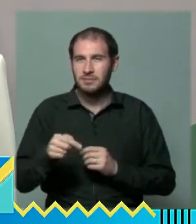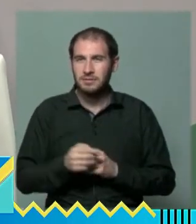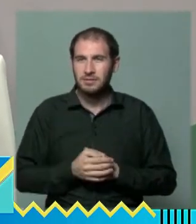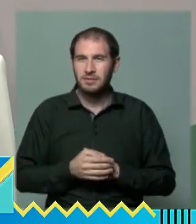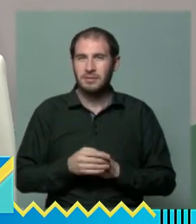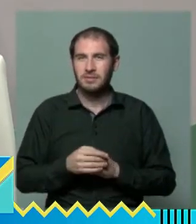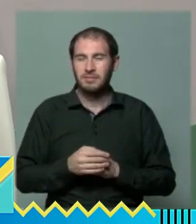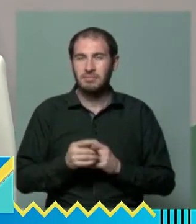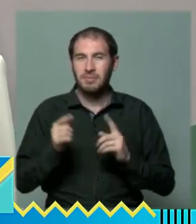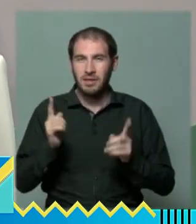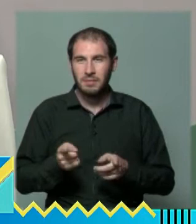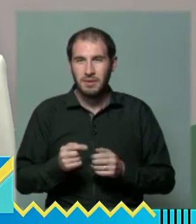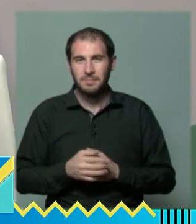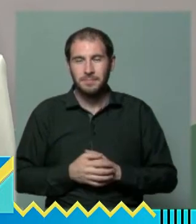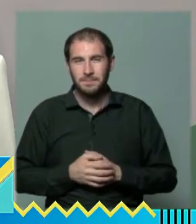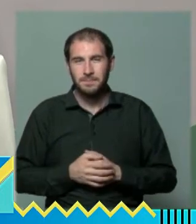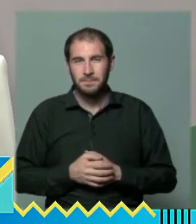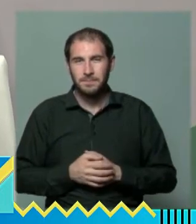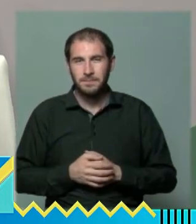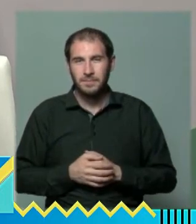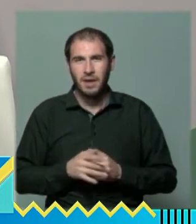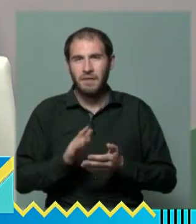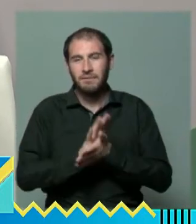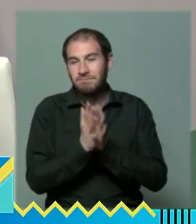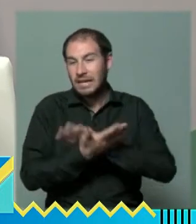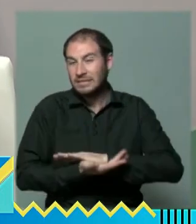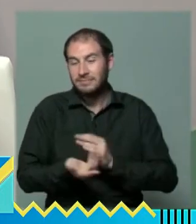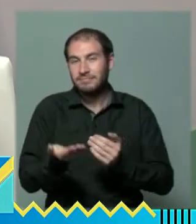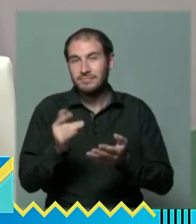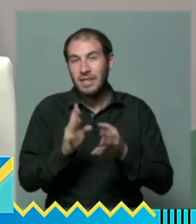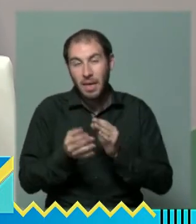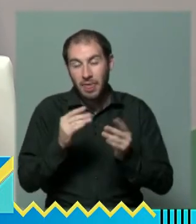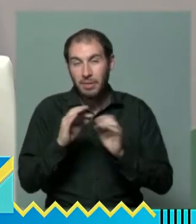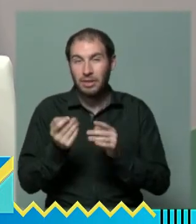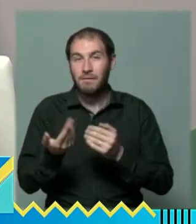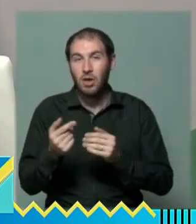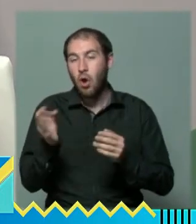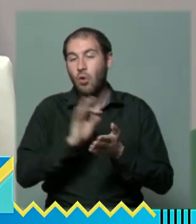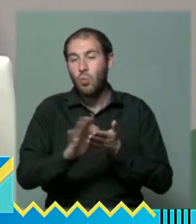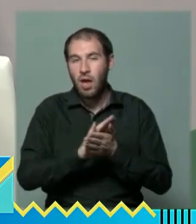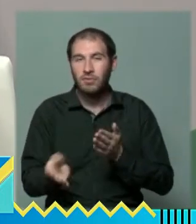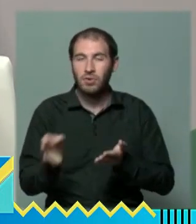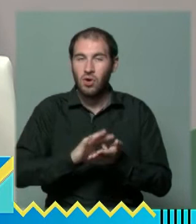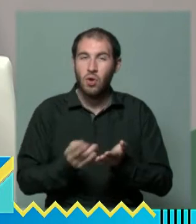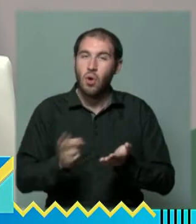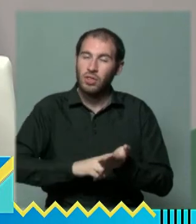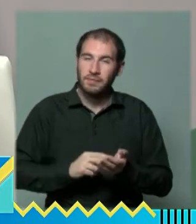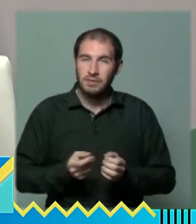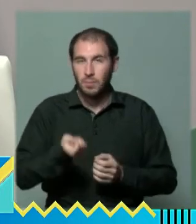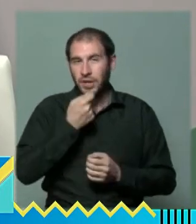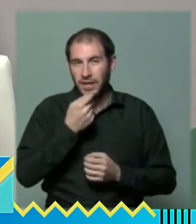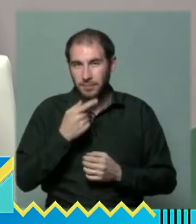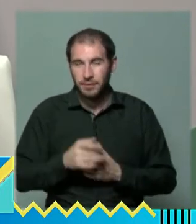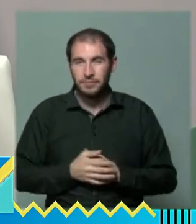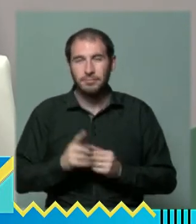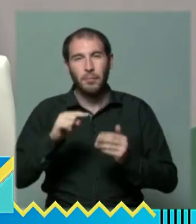tratar, porque hay ciertos vacíos o ciertos tratamientos que, o habría que actualizar o rever. Por ejemplo, uno de